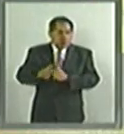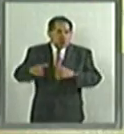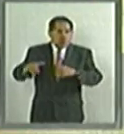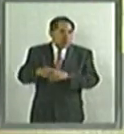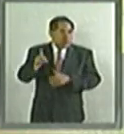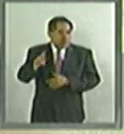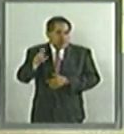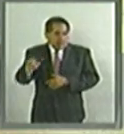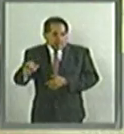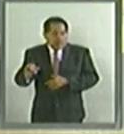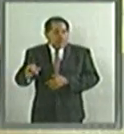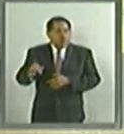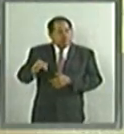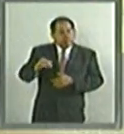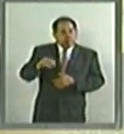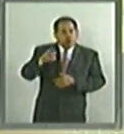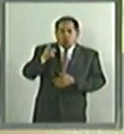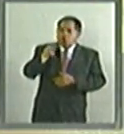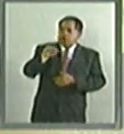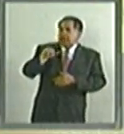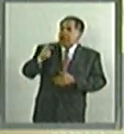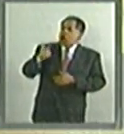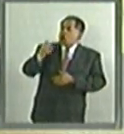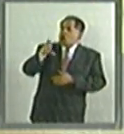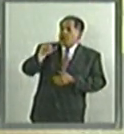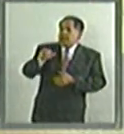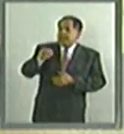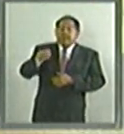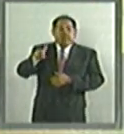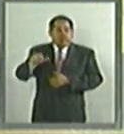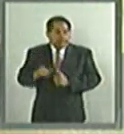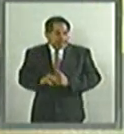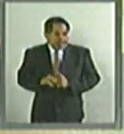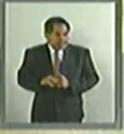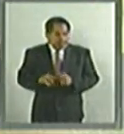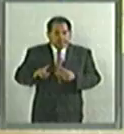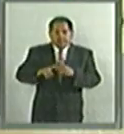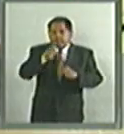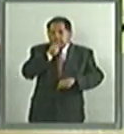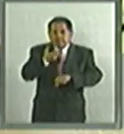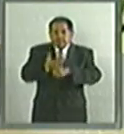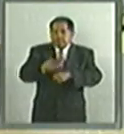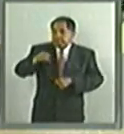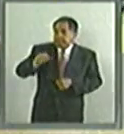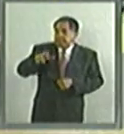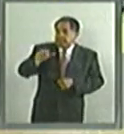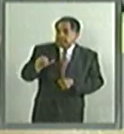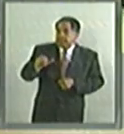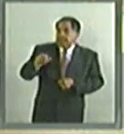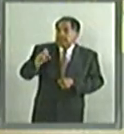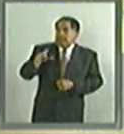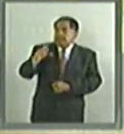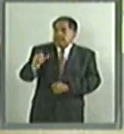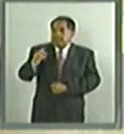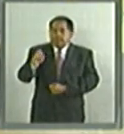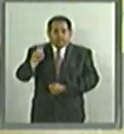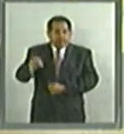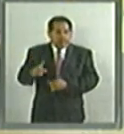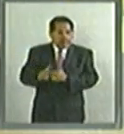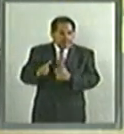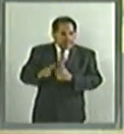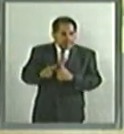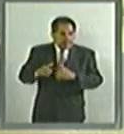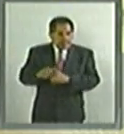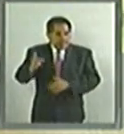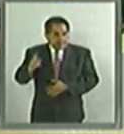Parlamentario del PRI, doña Gloria Imelda Félix Niebla, de la secretaria diputada María del Carmen Pinete Vargas, del Grupo Parlamentario